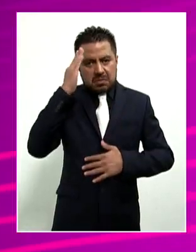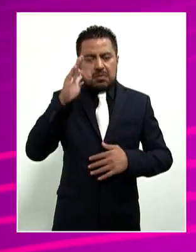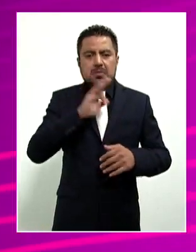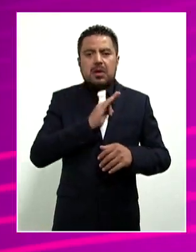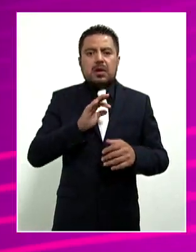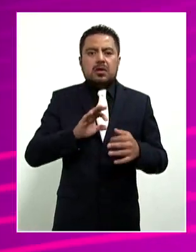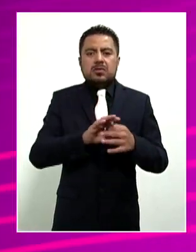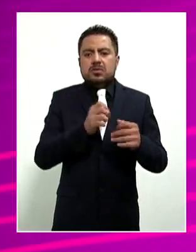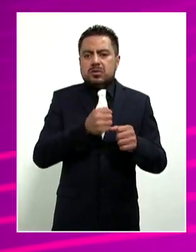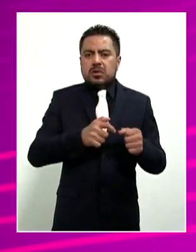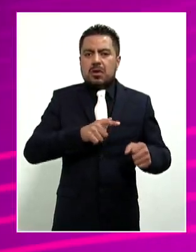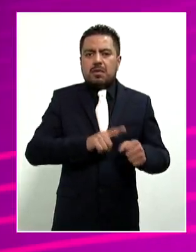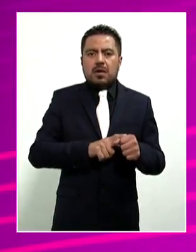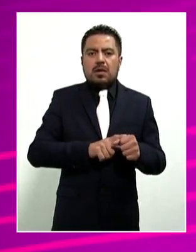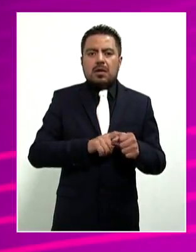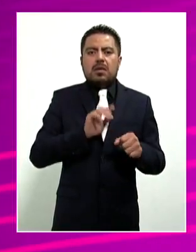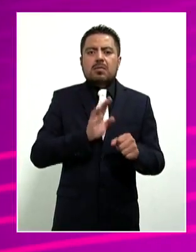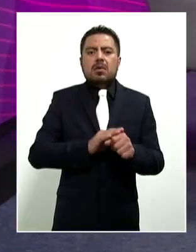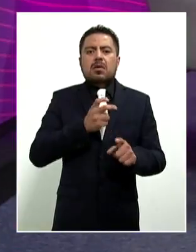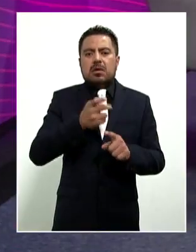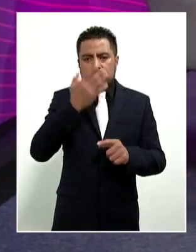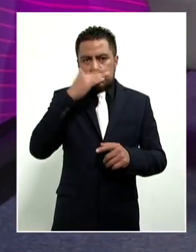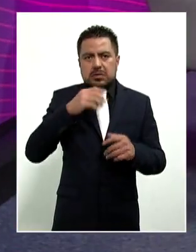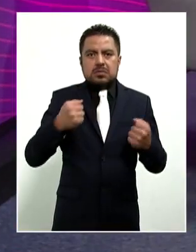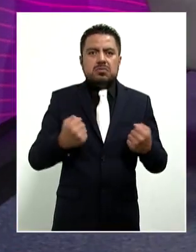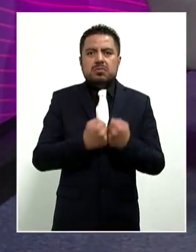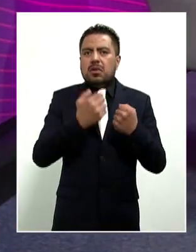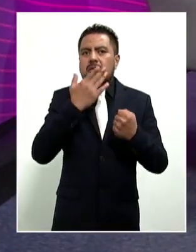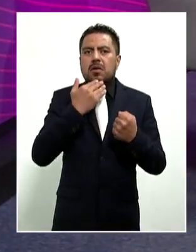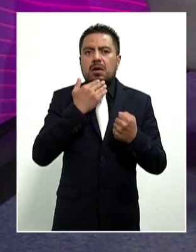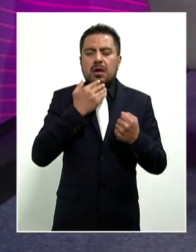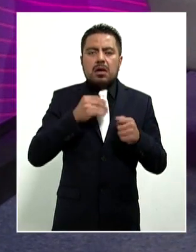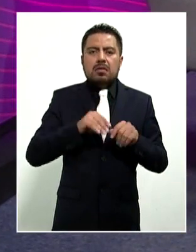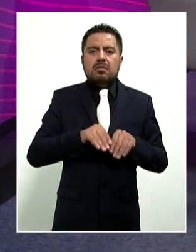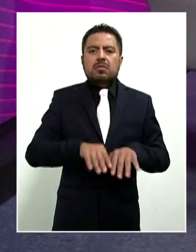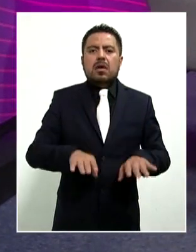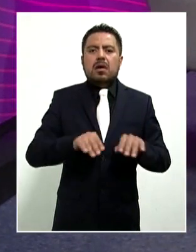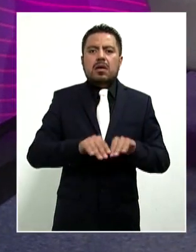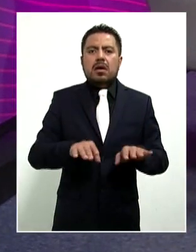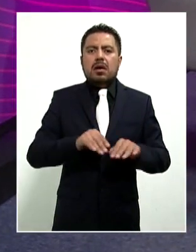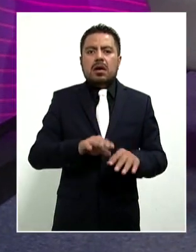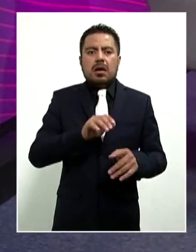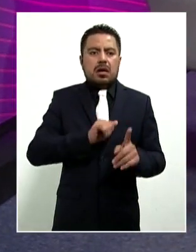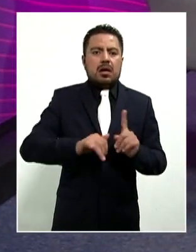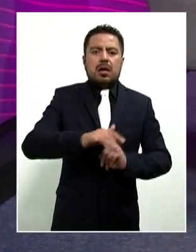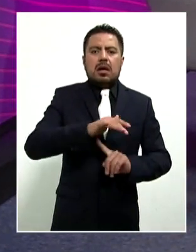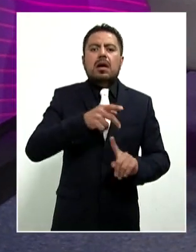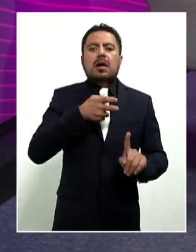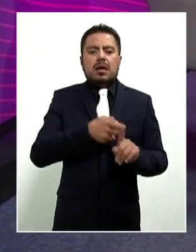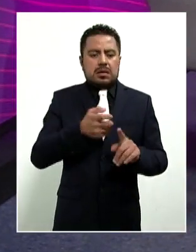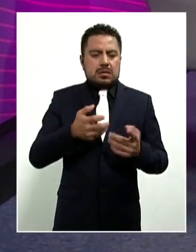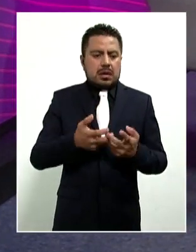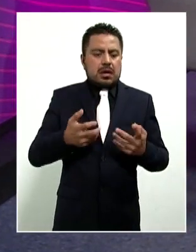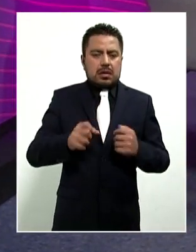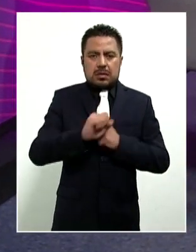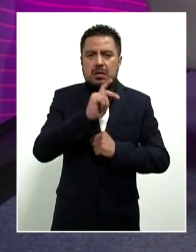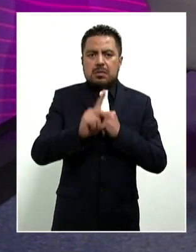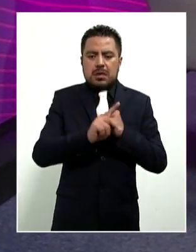sociedad civil, organizaciones como Sin Fronteras, los albergues de la sociedad civil que están a lo largo del territorio